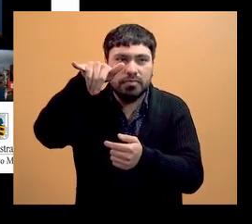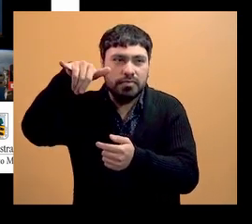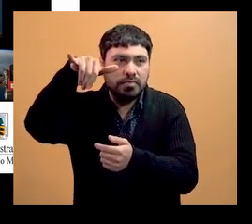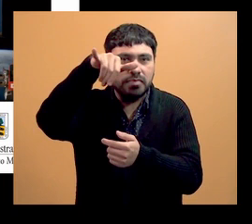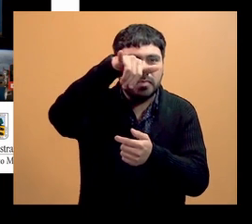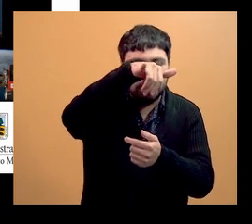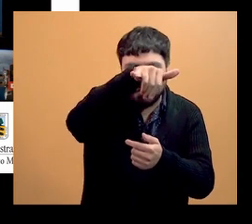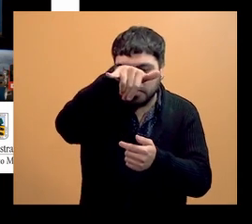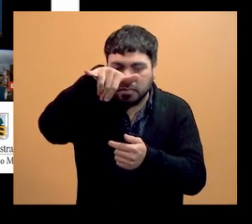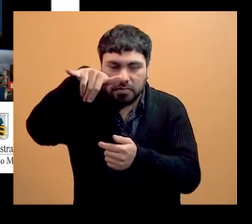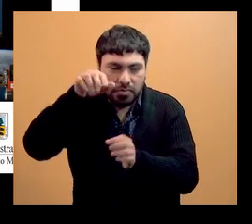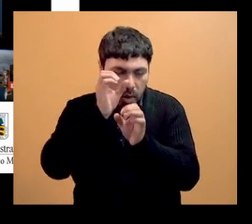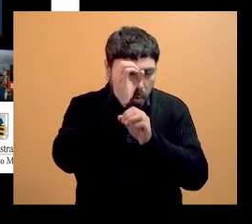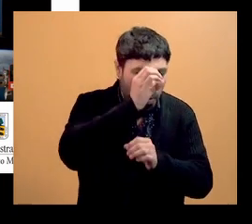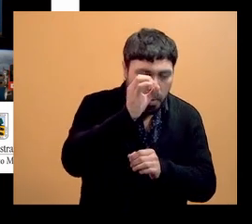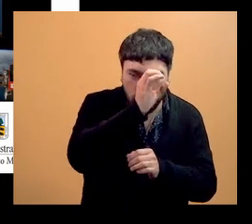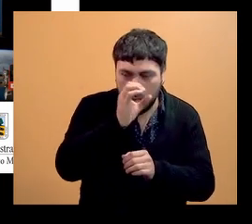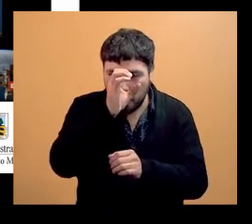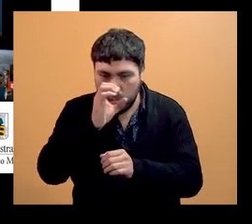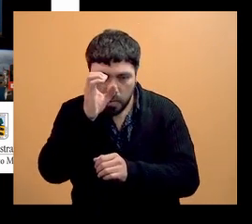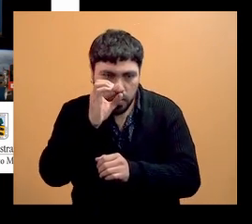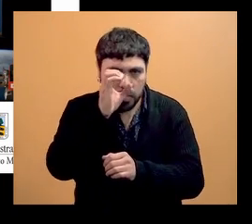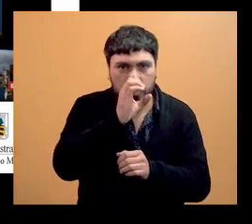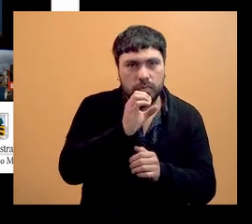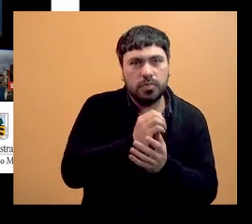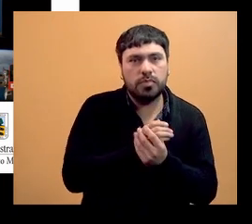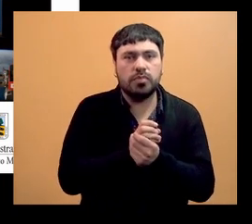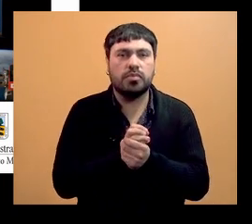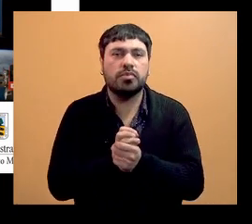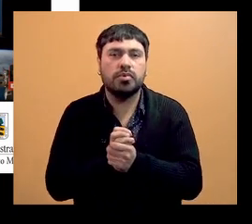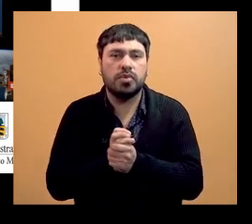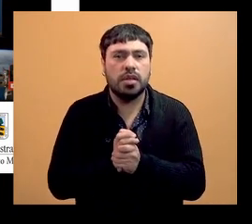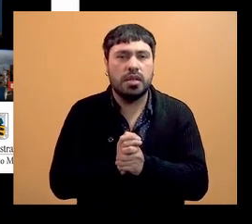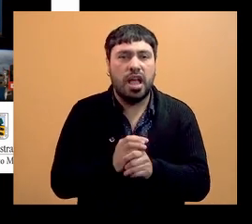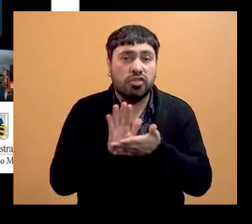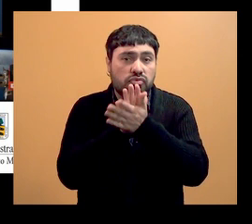polares, que es una especie de órbita especial, requiere cierto tipo de lanzamiento especial.